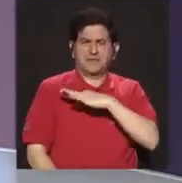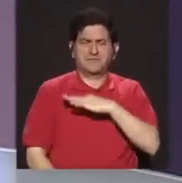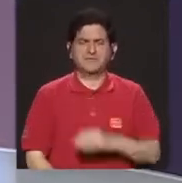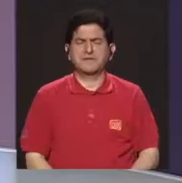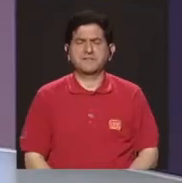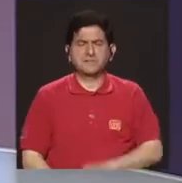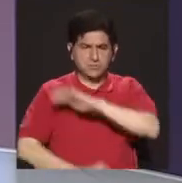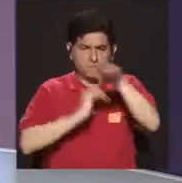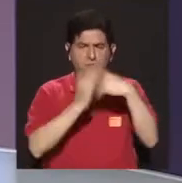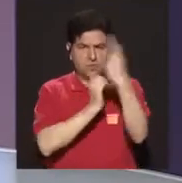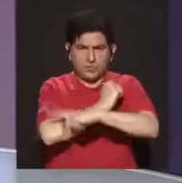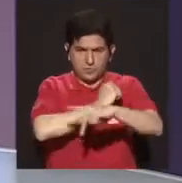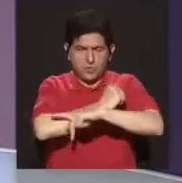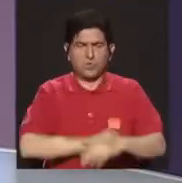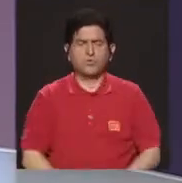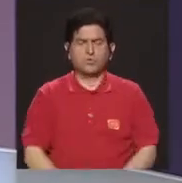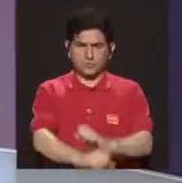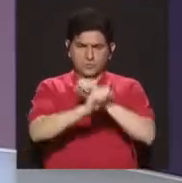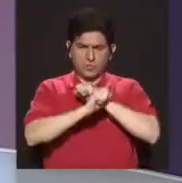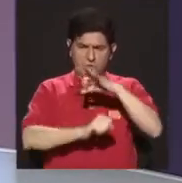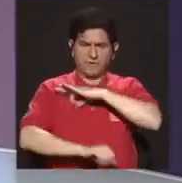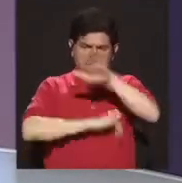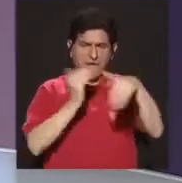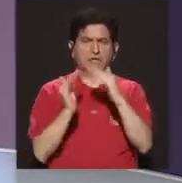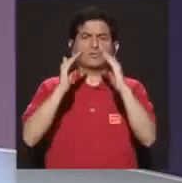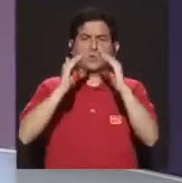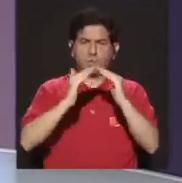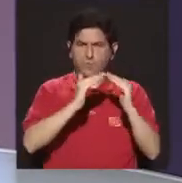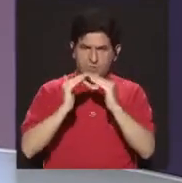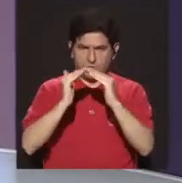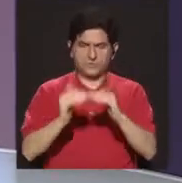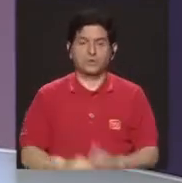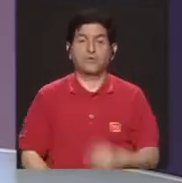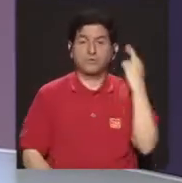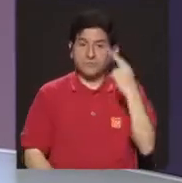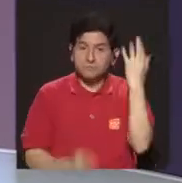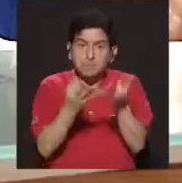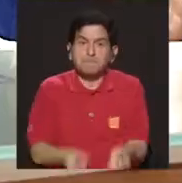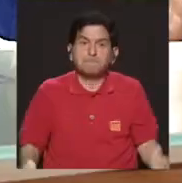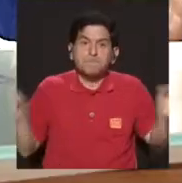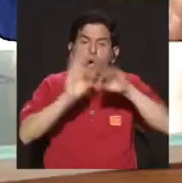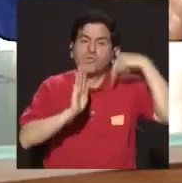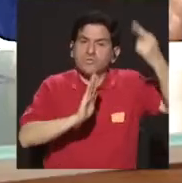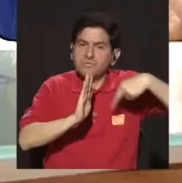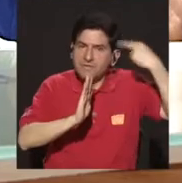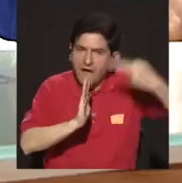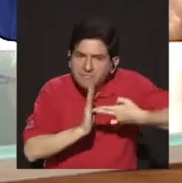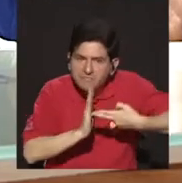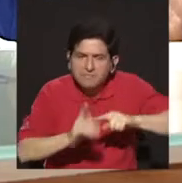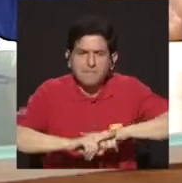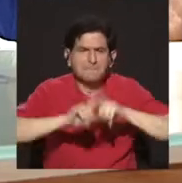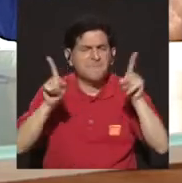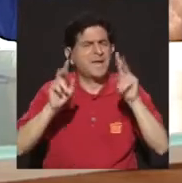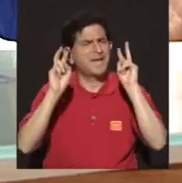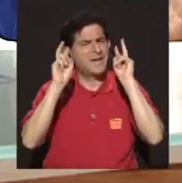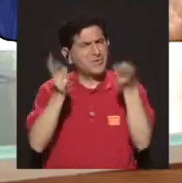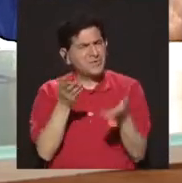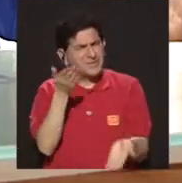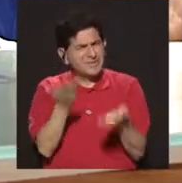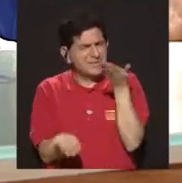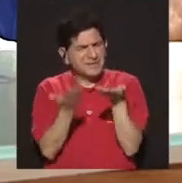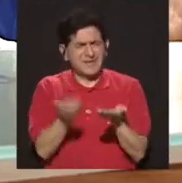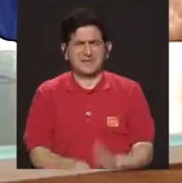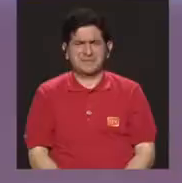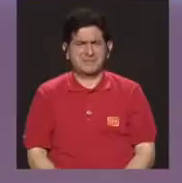para poder garantizar que beneficia a toda la población y por eso es muy importante su rol ahora cuál es uno de los temas que tal vez será